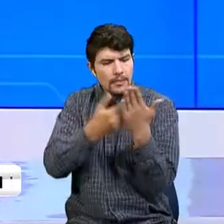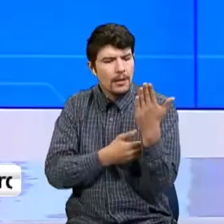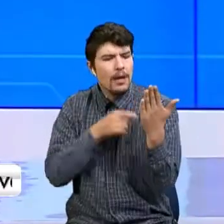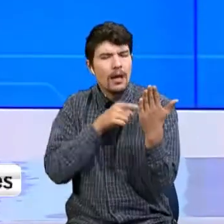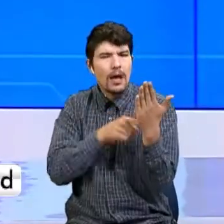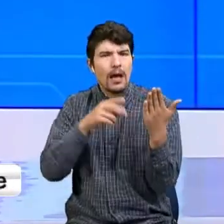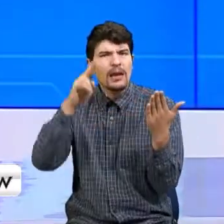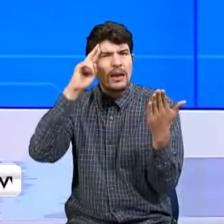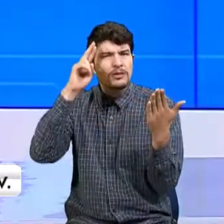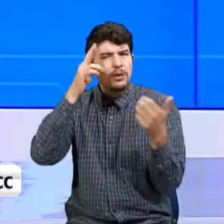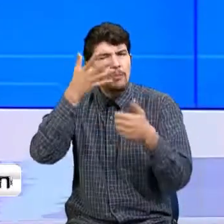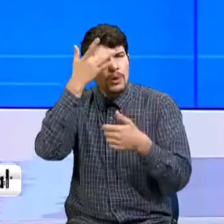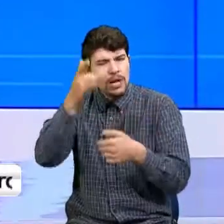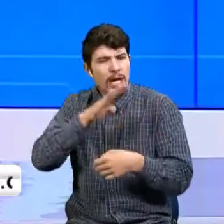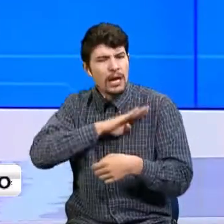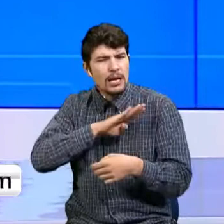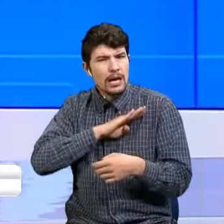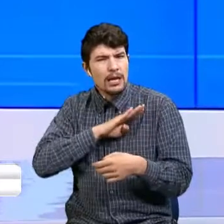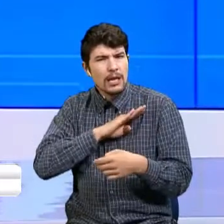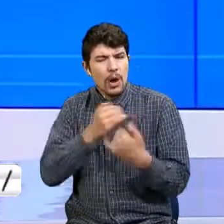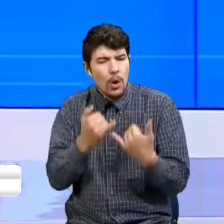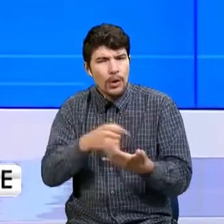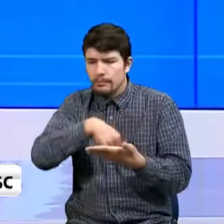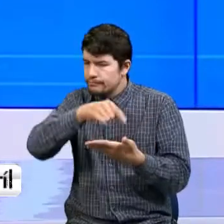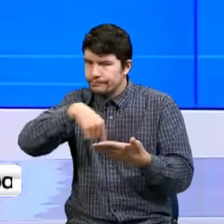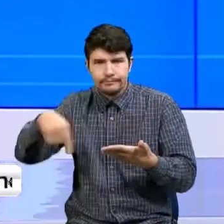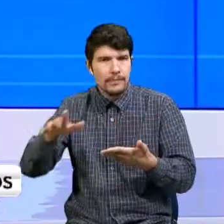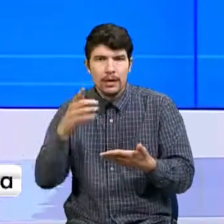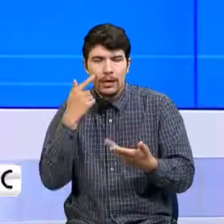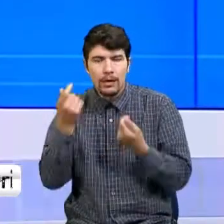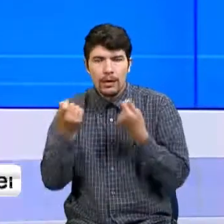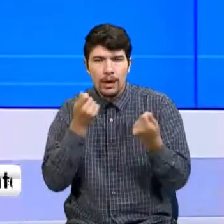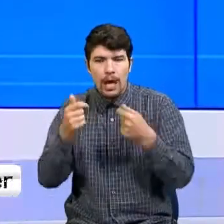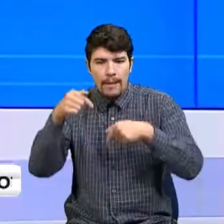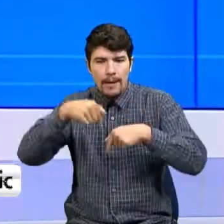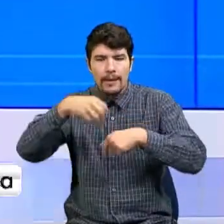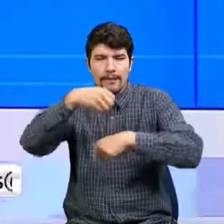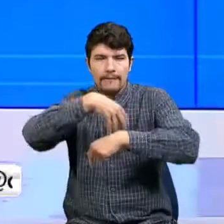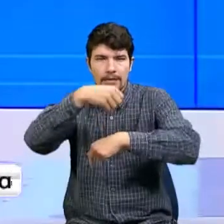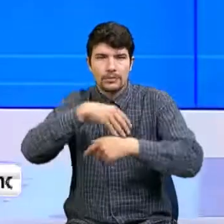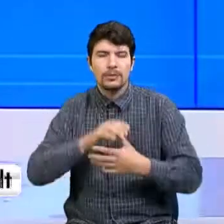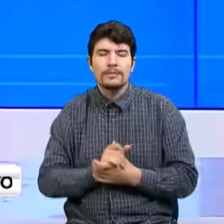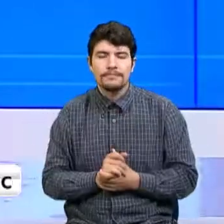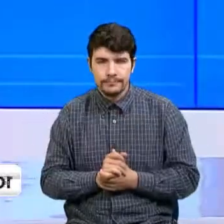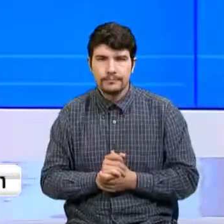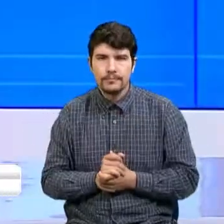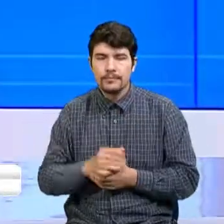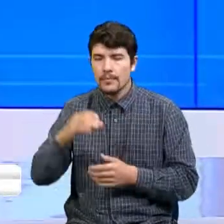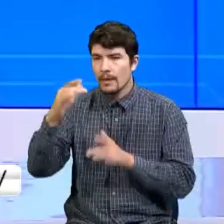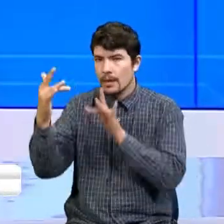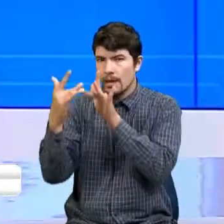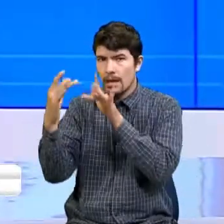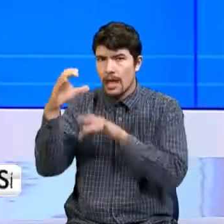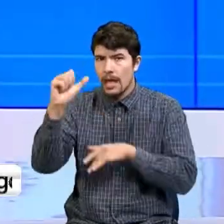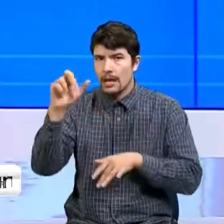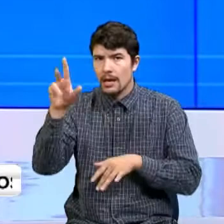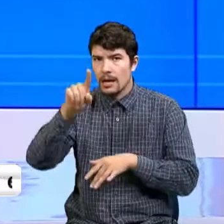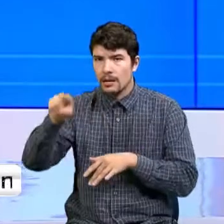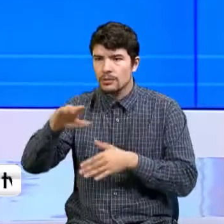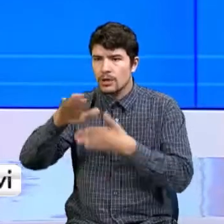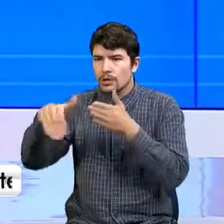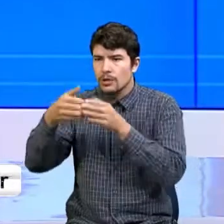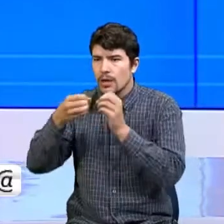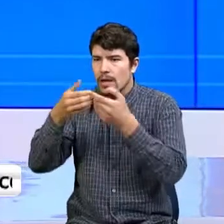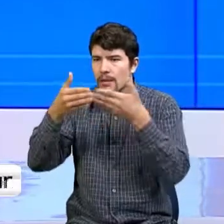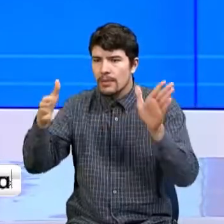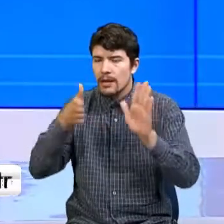alcalde rodolfo hernández a no firmar hoy el contrato de las basuras en bucaramanga vamos a conectar con carlos cárdenas precisamente quien tiene la ampliación de esta